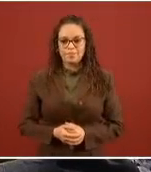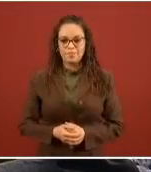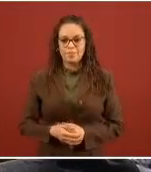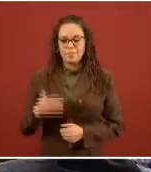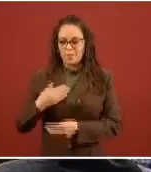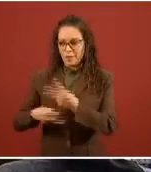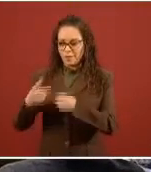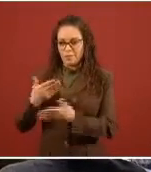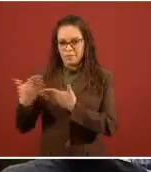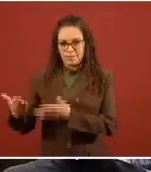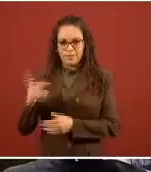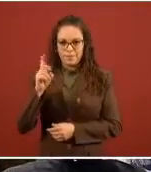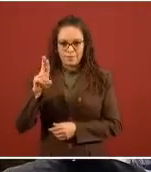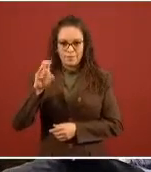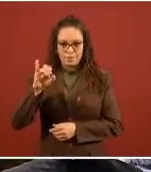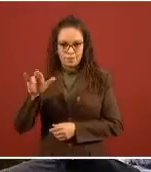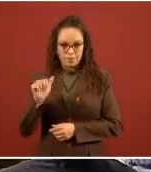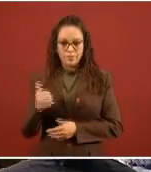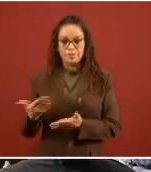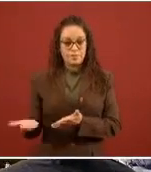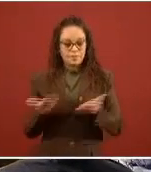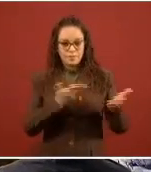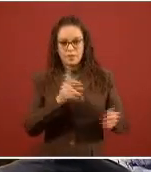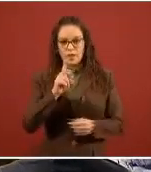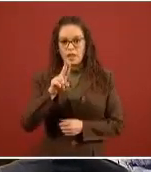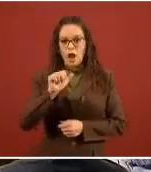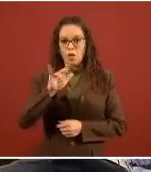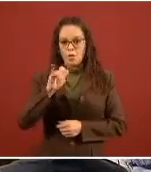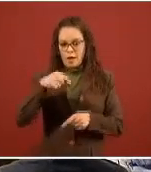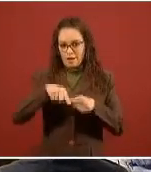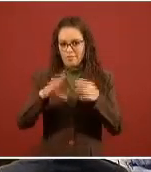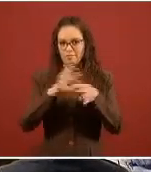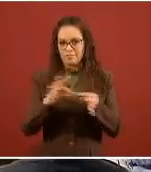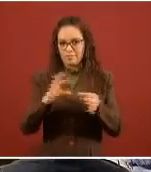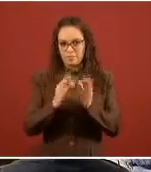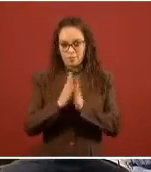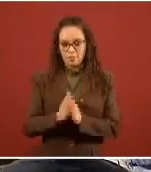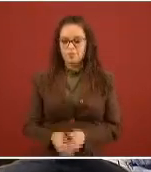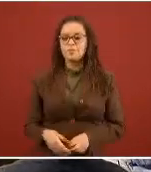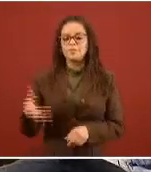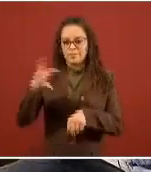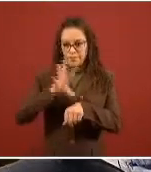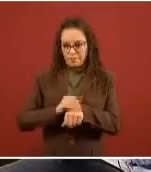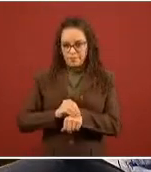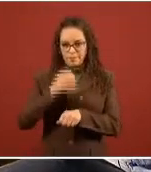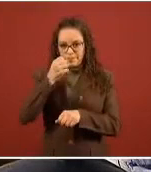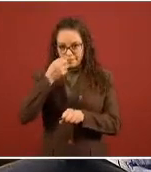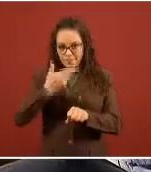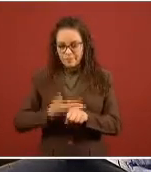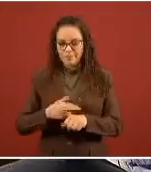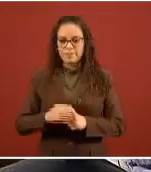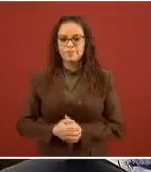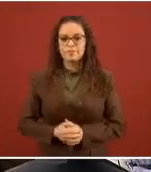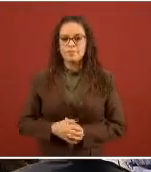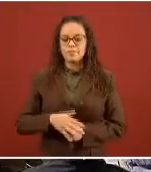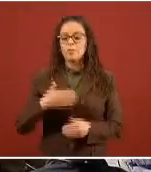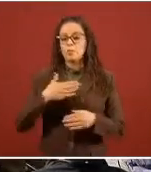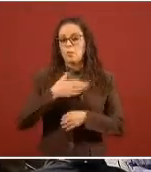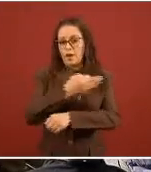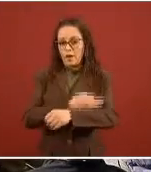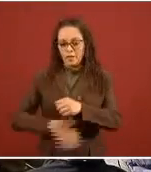entonces al doctor Salomía si nos comenta. Con su permiso, señor secretario. Buenas tardes a todas y